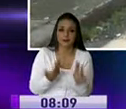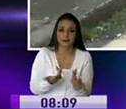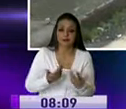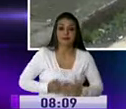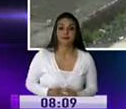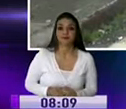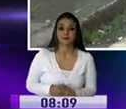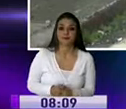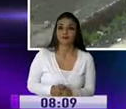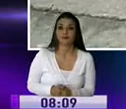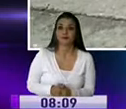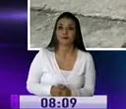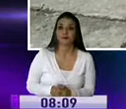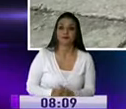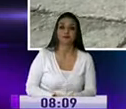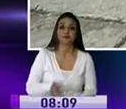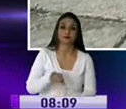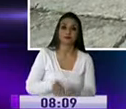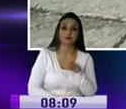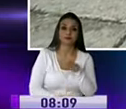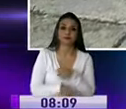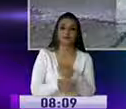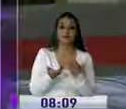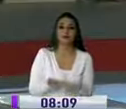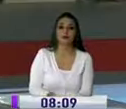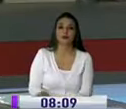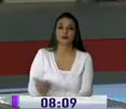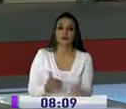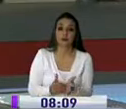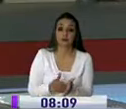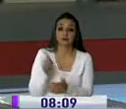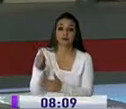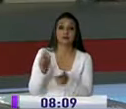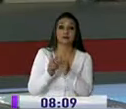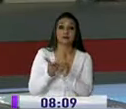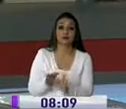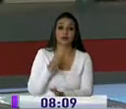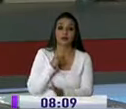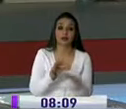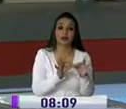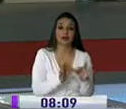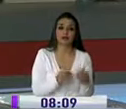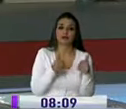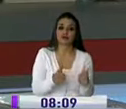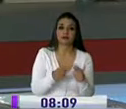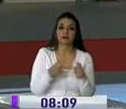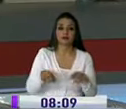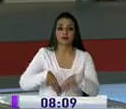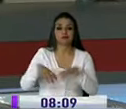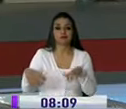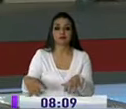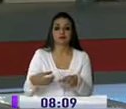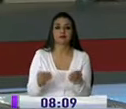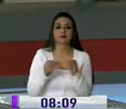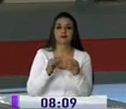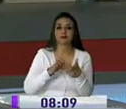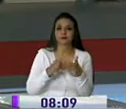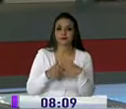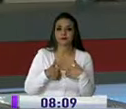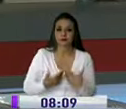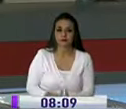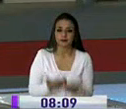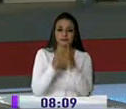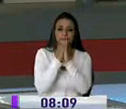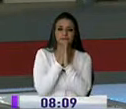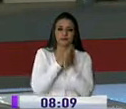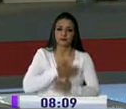misterio, lamentablemente ocurren este tipo de cosas. Como dicen los vecinos, se arregló, pero se abrió otro problema más. Así que la